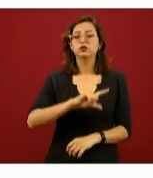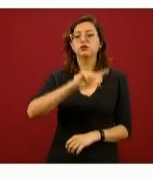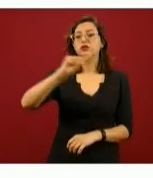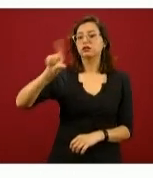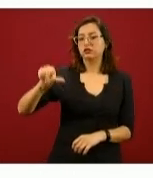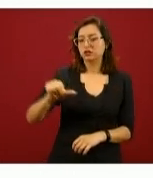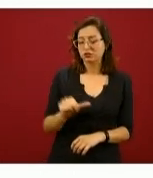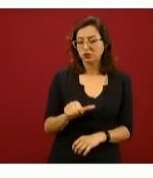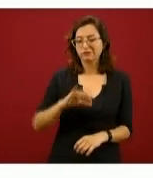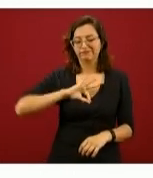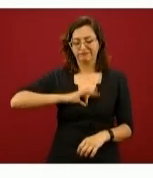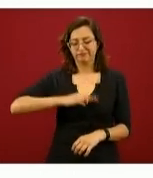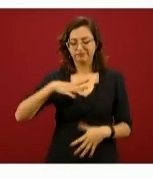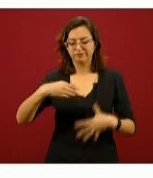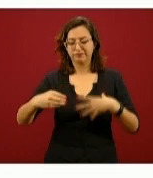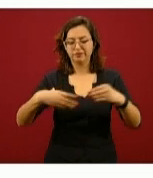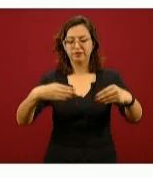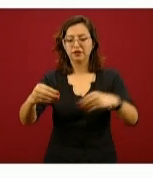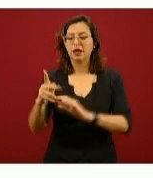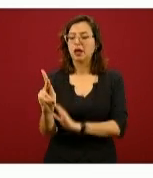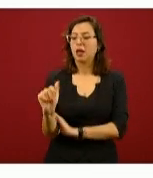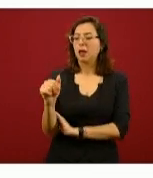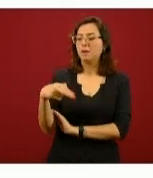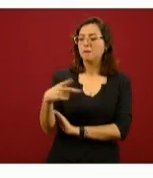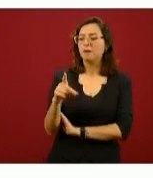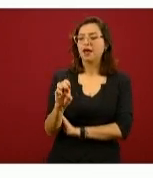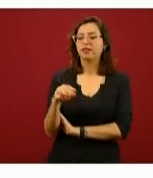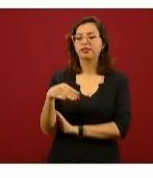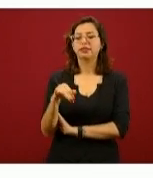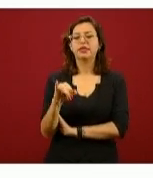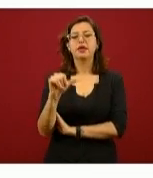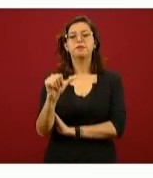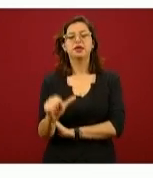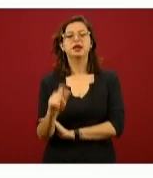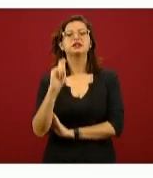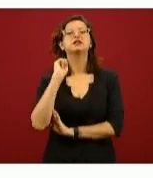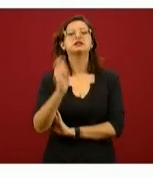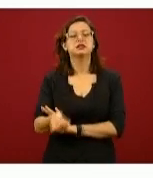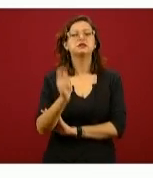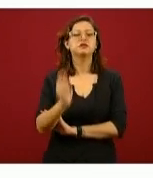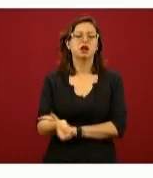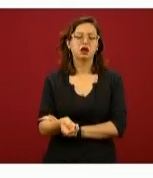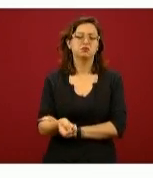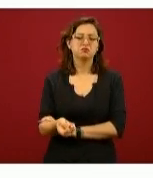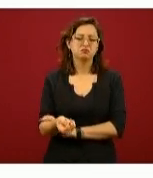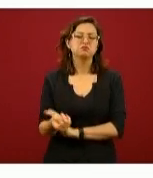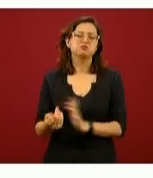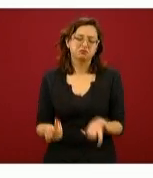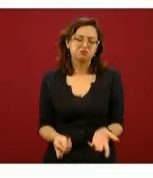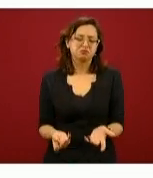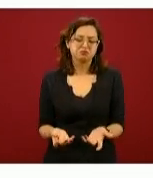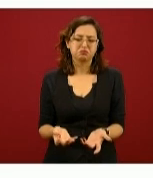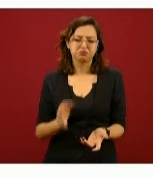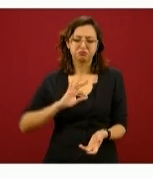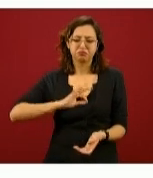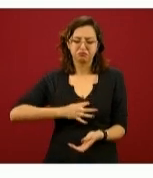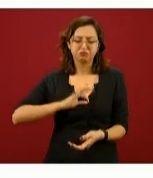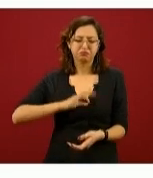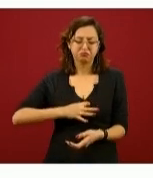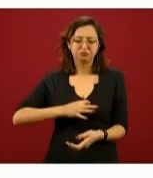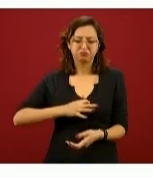el carácter de pandemia, que no tiene otro significado técnico más que la propagación por una